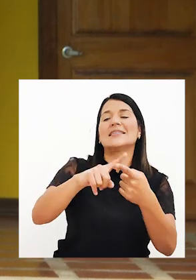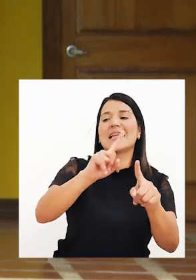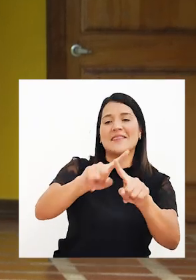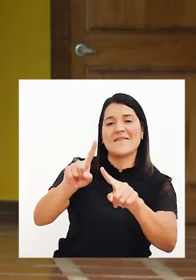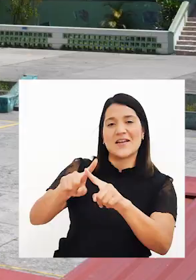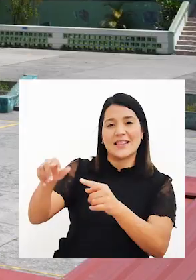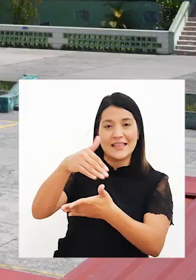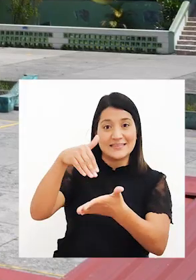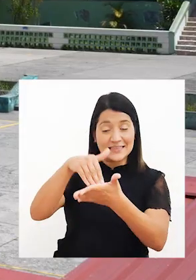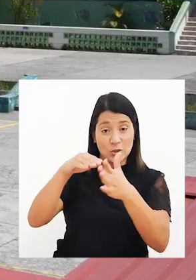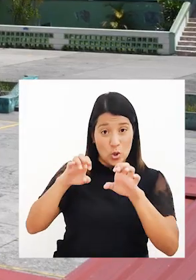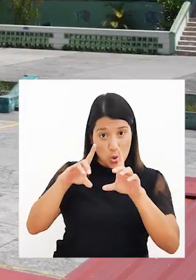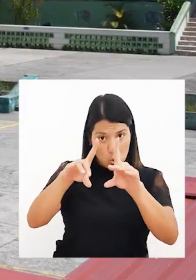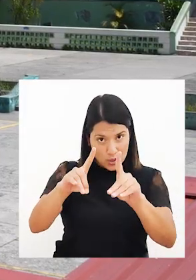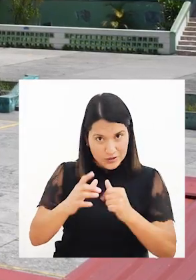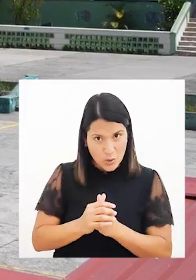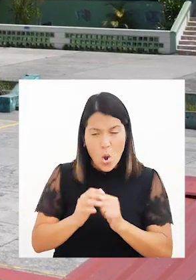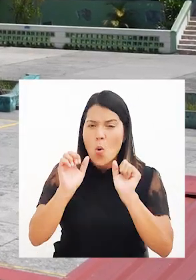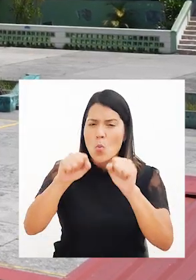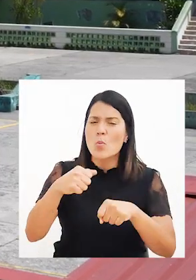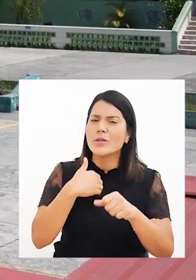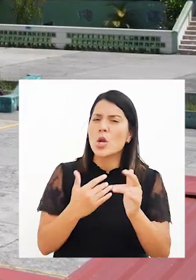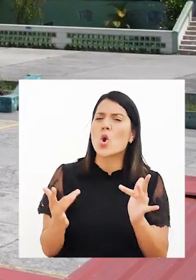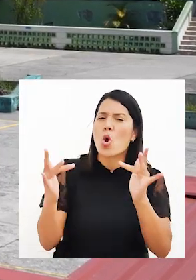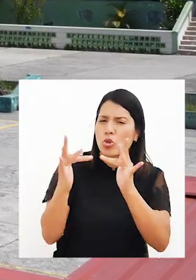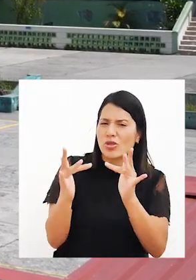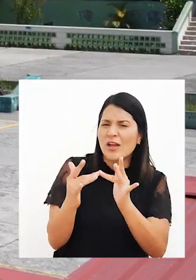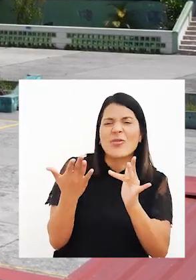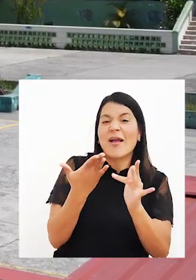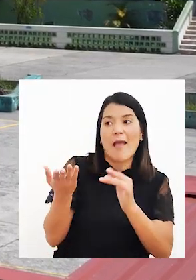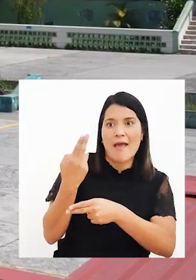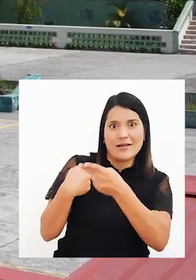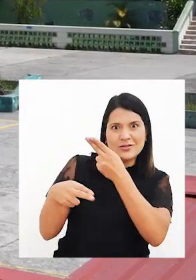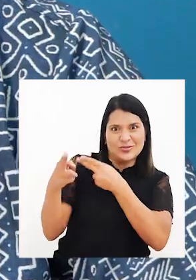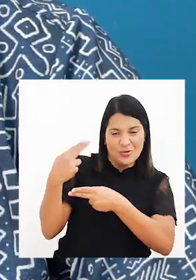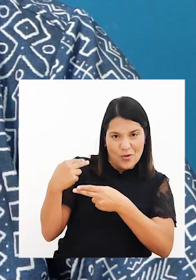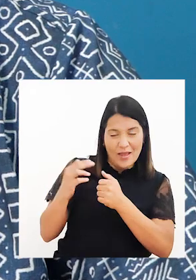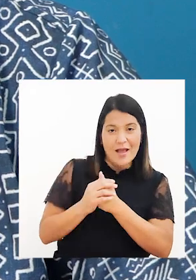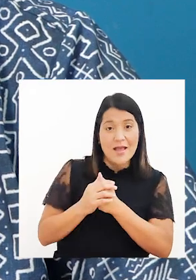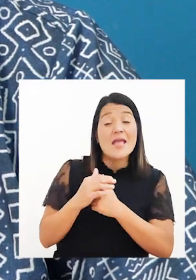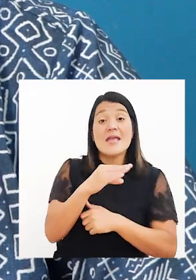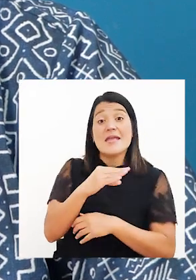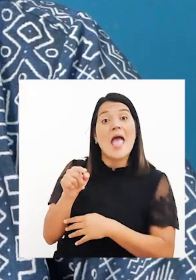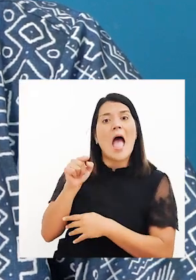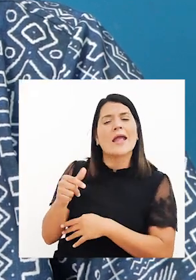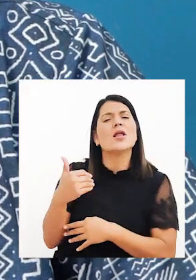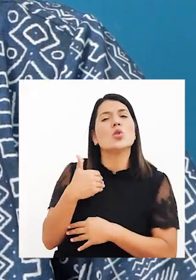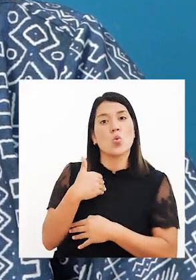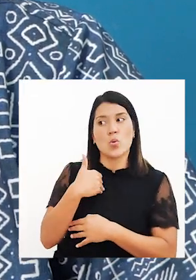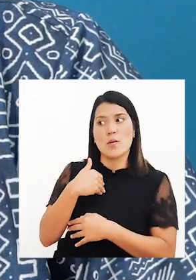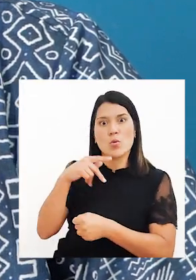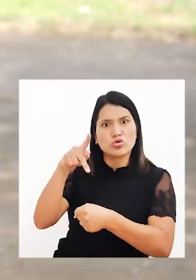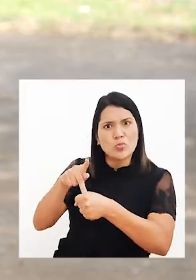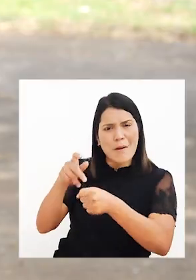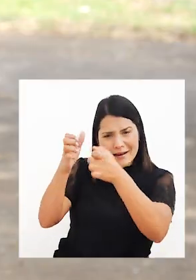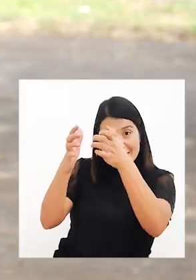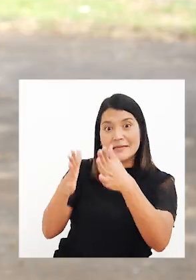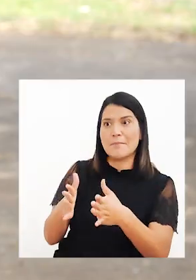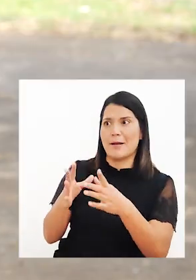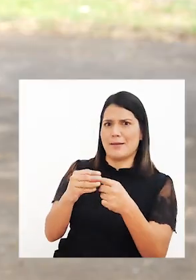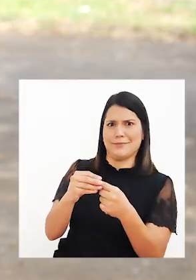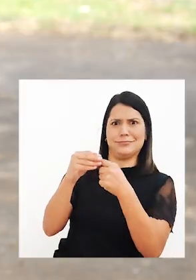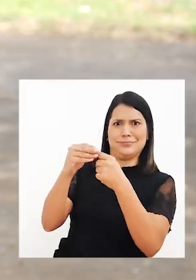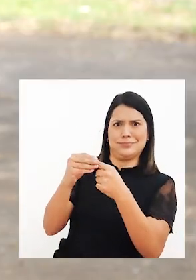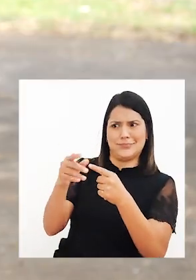educativos, a espacios de memoria histórica, donde tuvimos protagonistas y